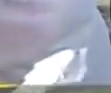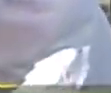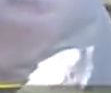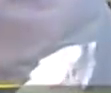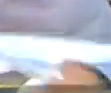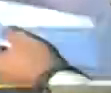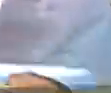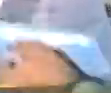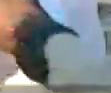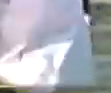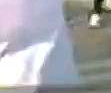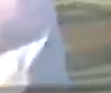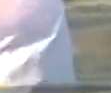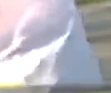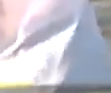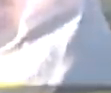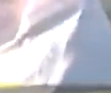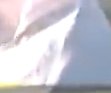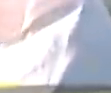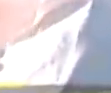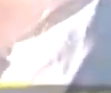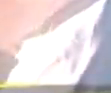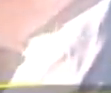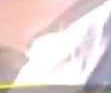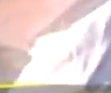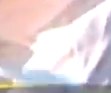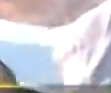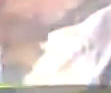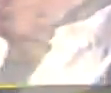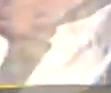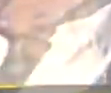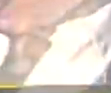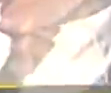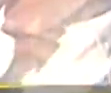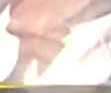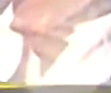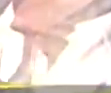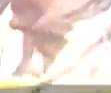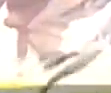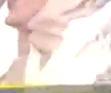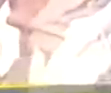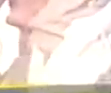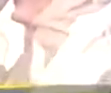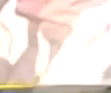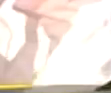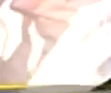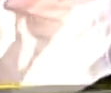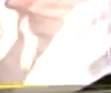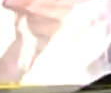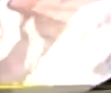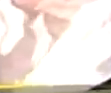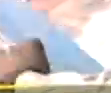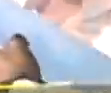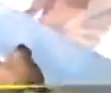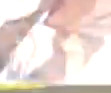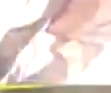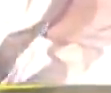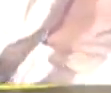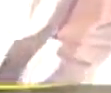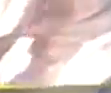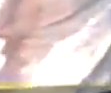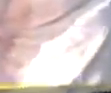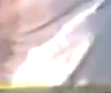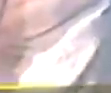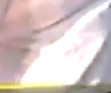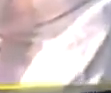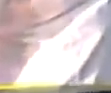la prosperidad y el amor de un niño. Usted está haciendo llegar a todos los rincones de nuestra Venezuela el